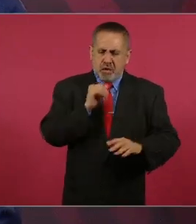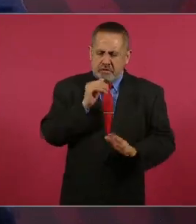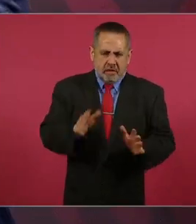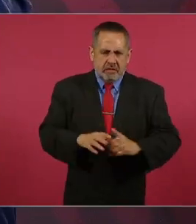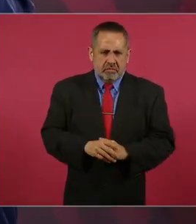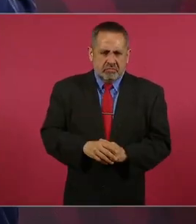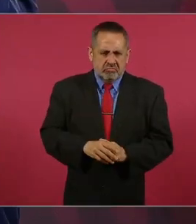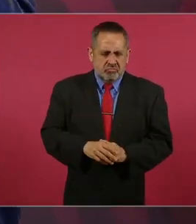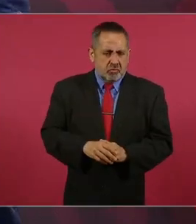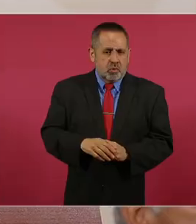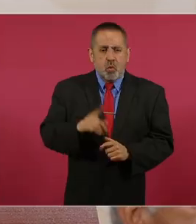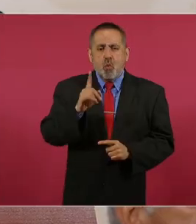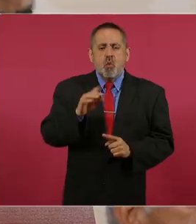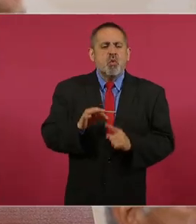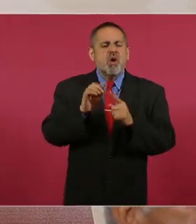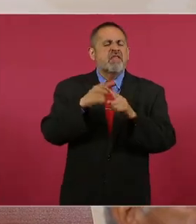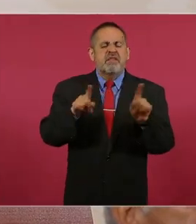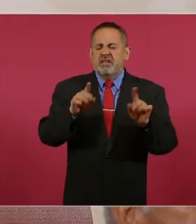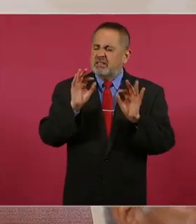El ejemplo